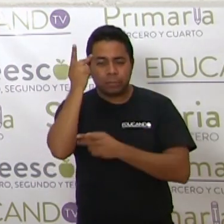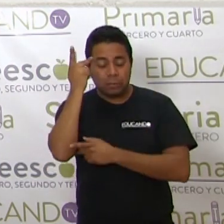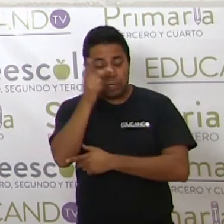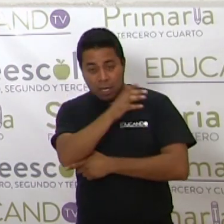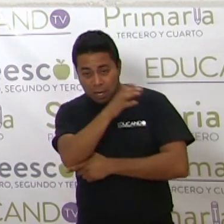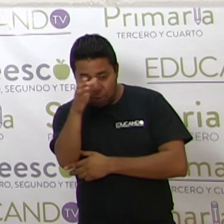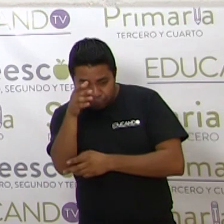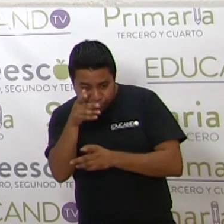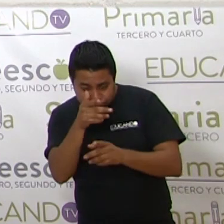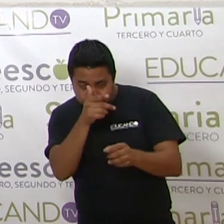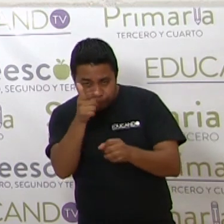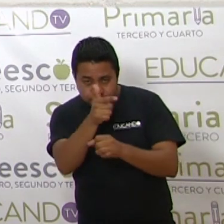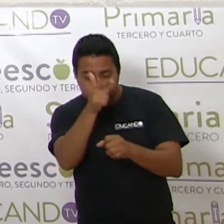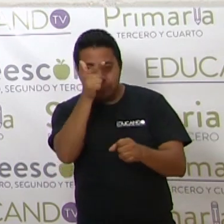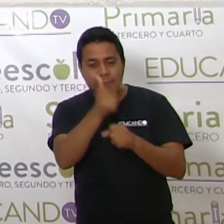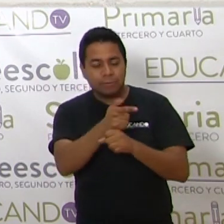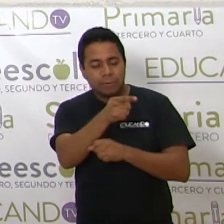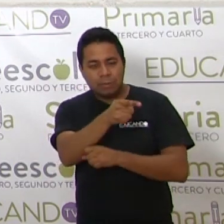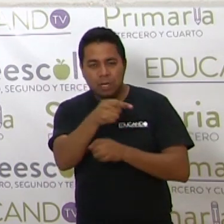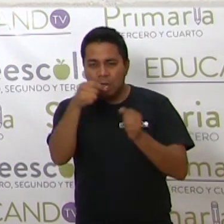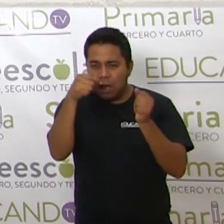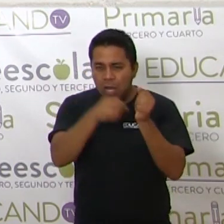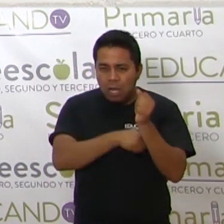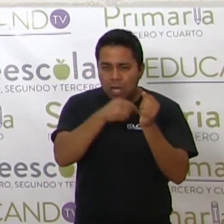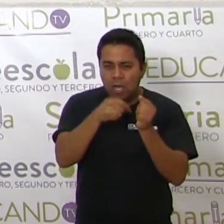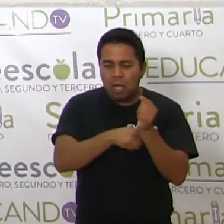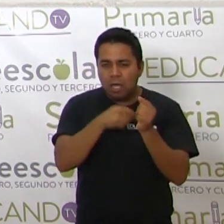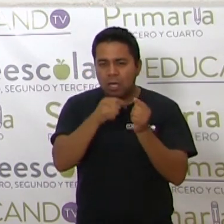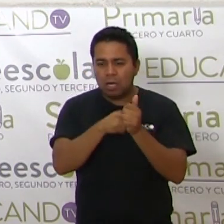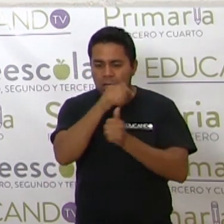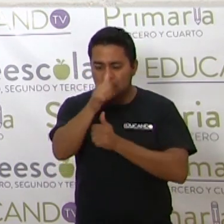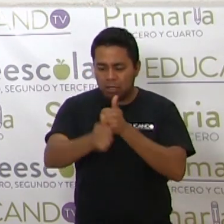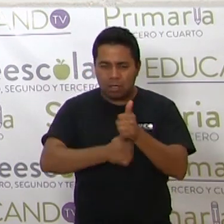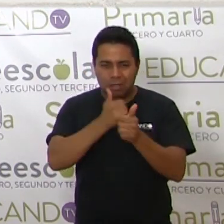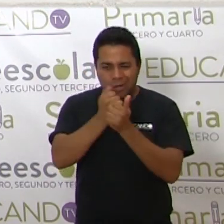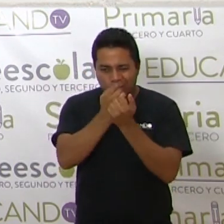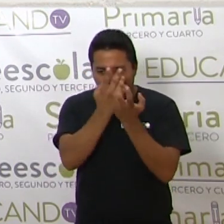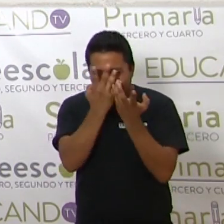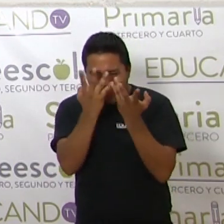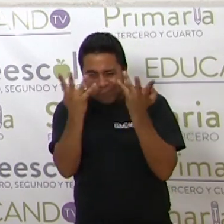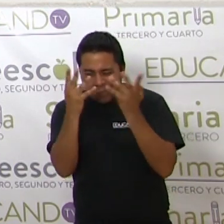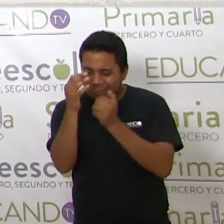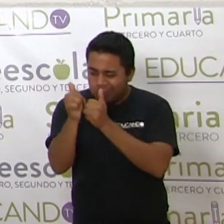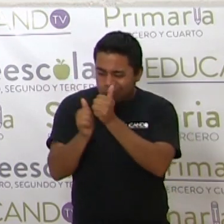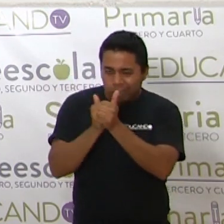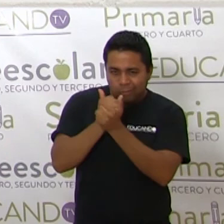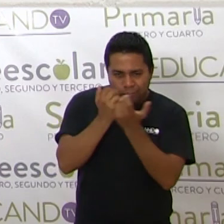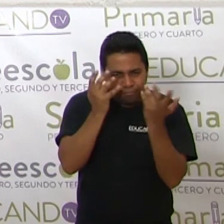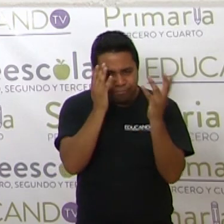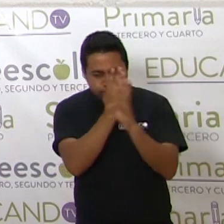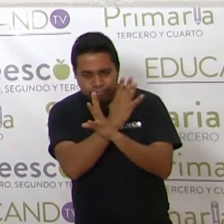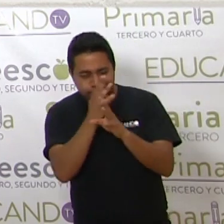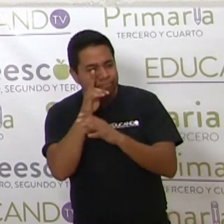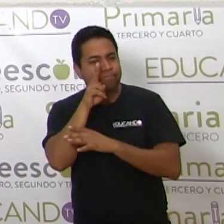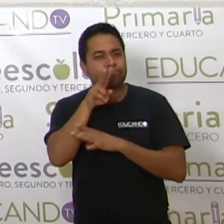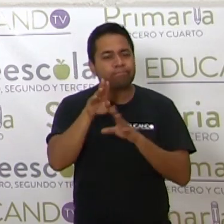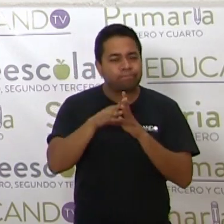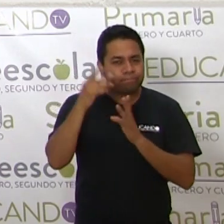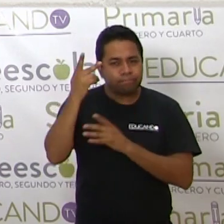y al llegar al prado se escondió detrás de unas matas vio entonces como la pastora se